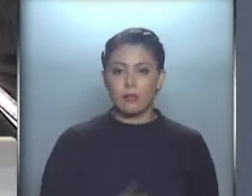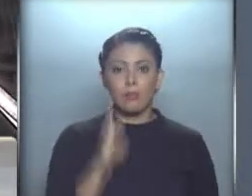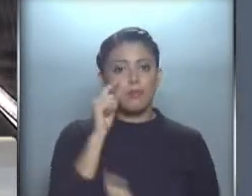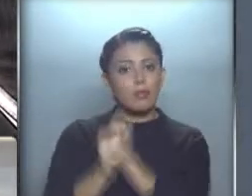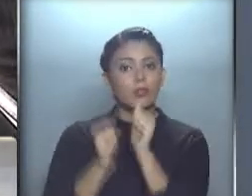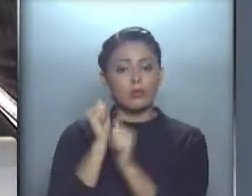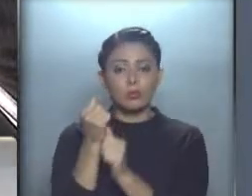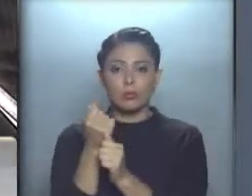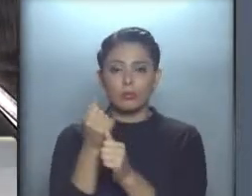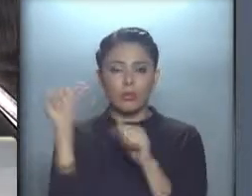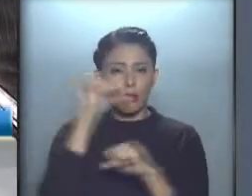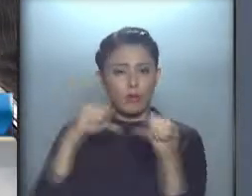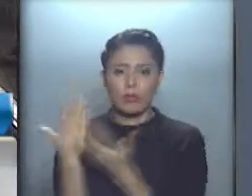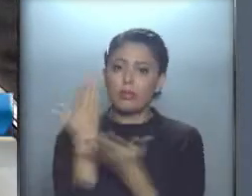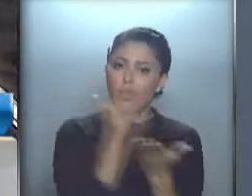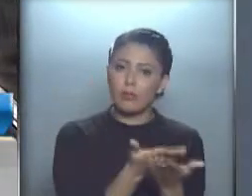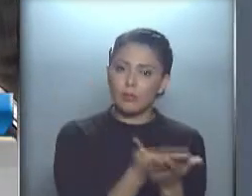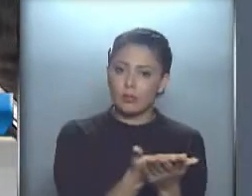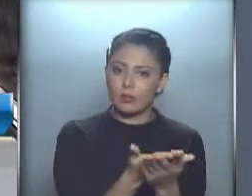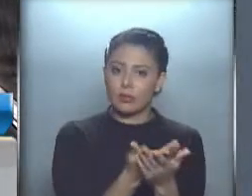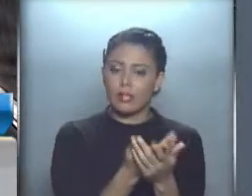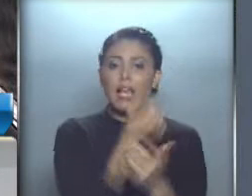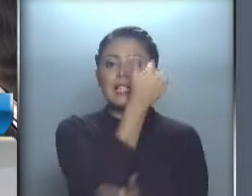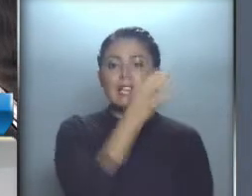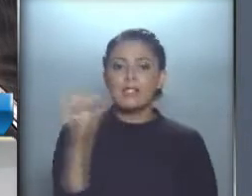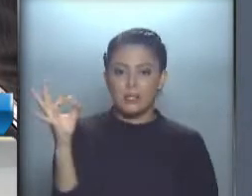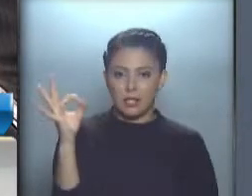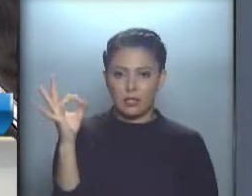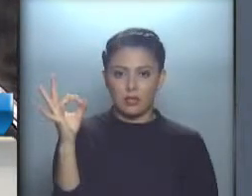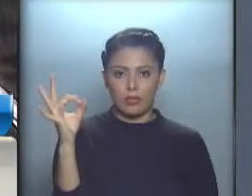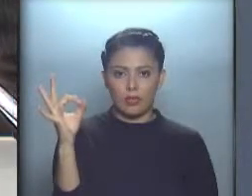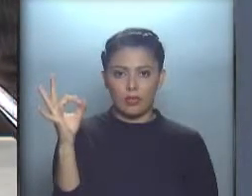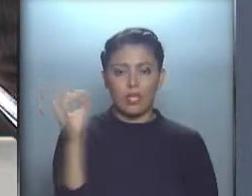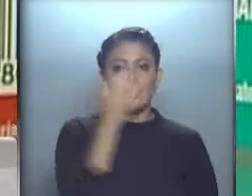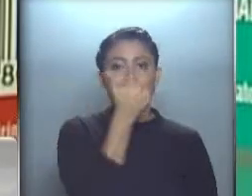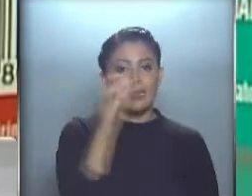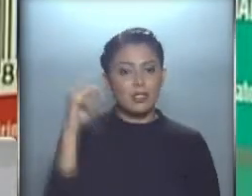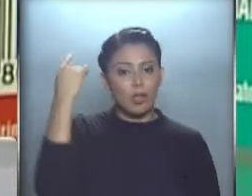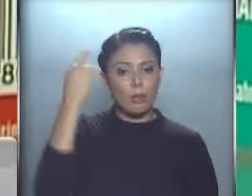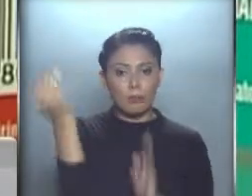han planteado una disminución de 600 precios